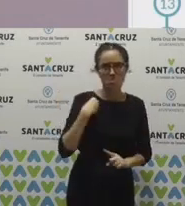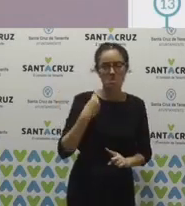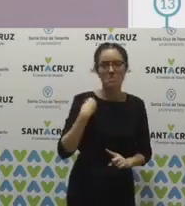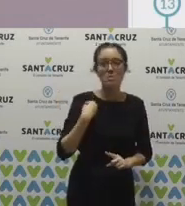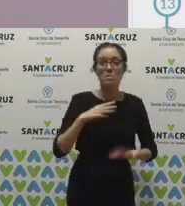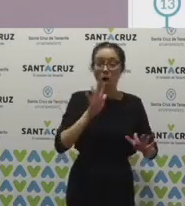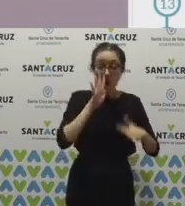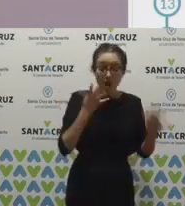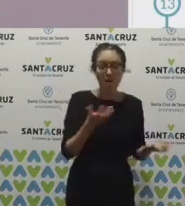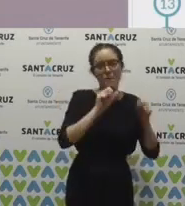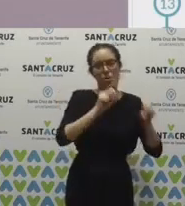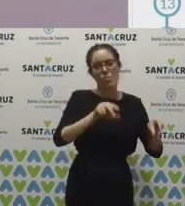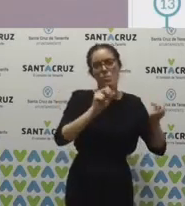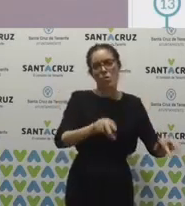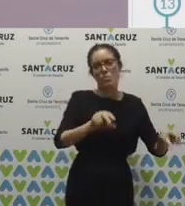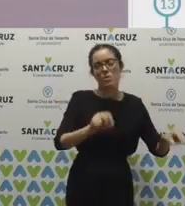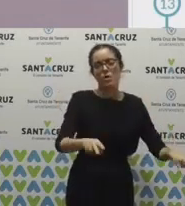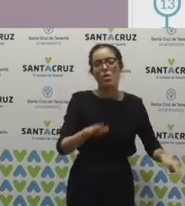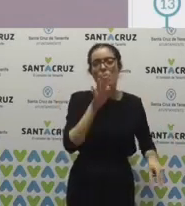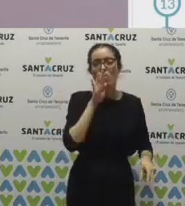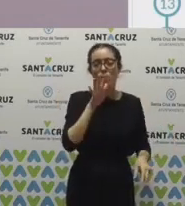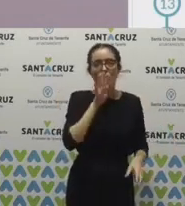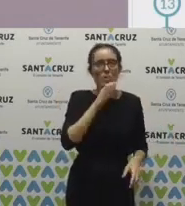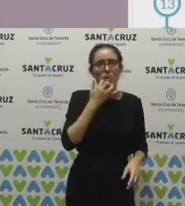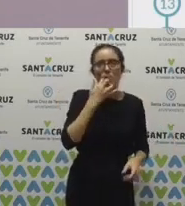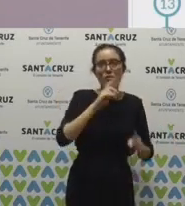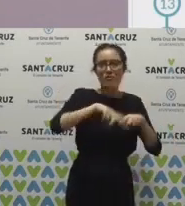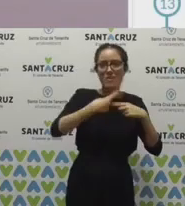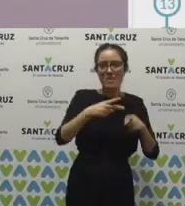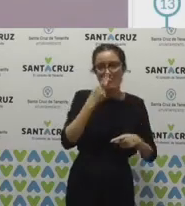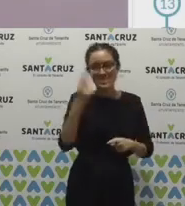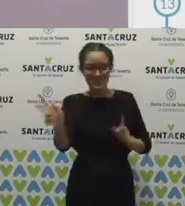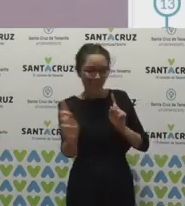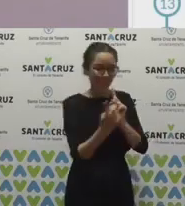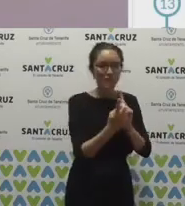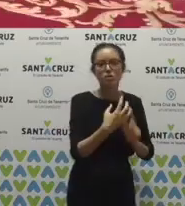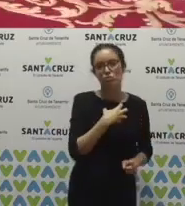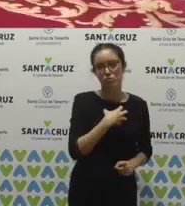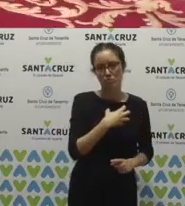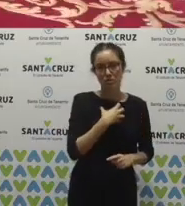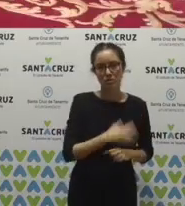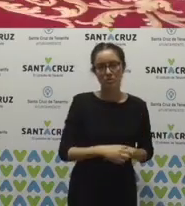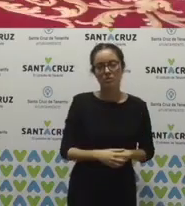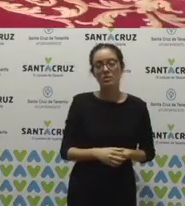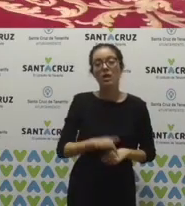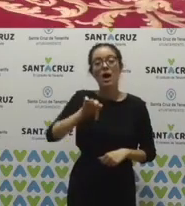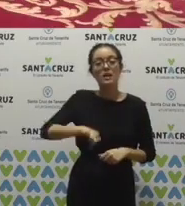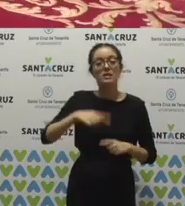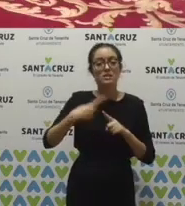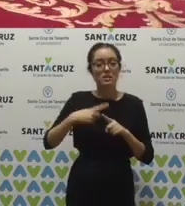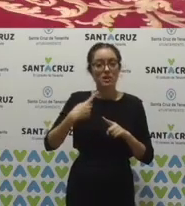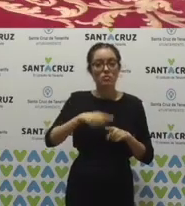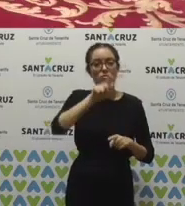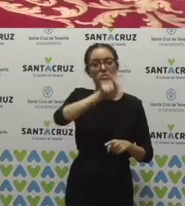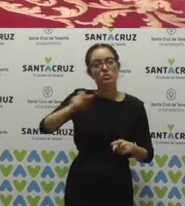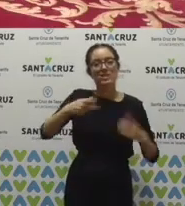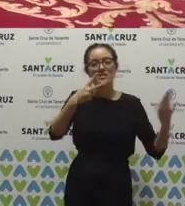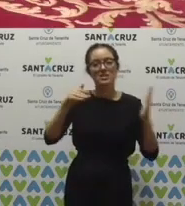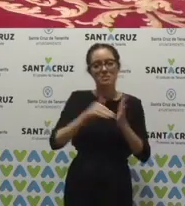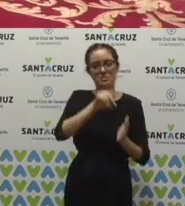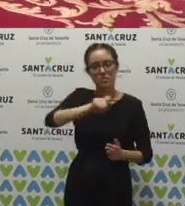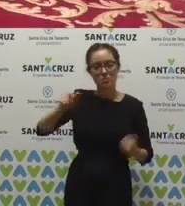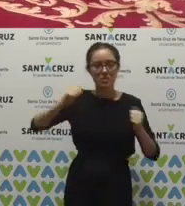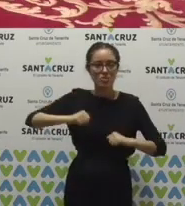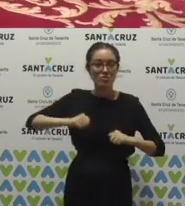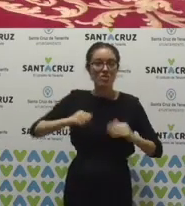agravado al no poder ni siquiera recibir la visita de sus propios familiares en nuestro municipio más de 7.000 personas mayores viven